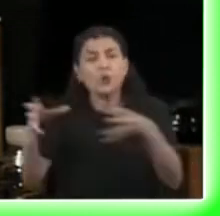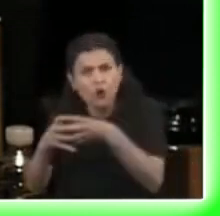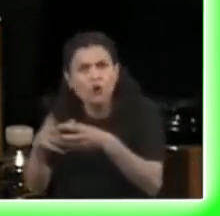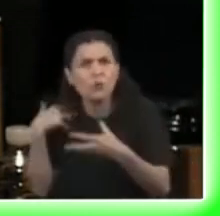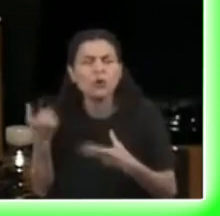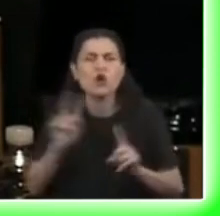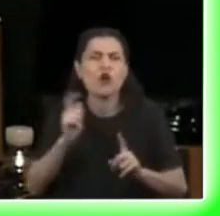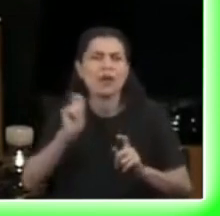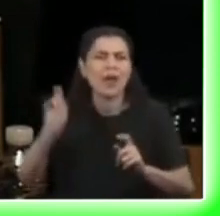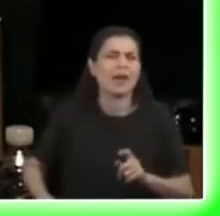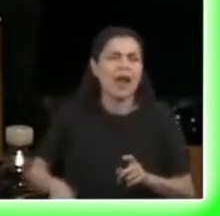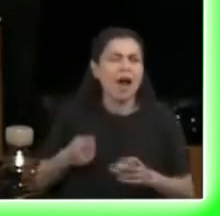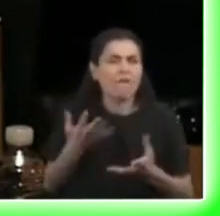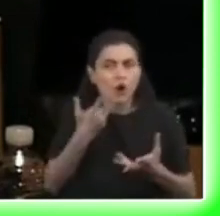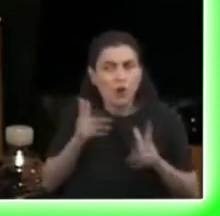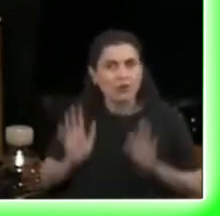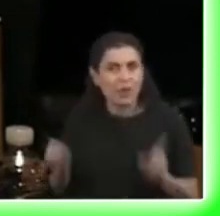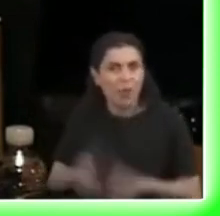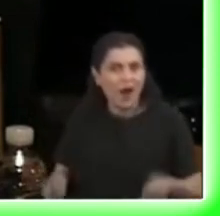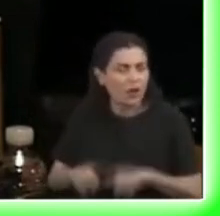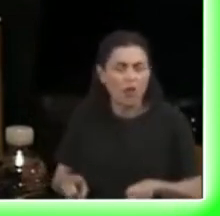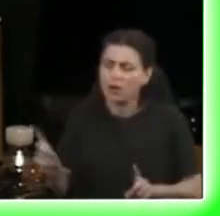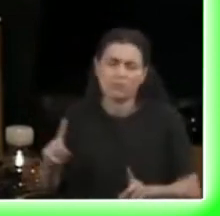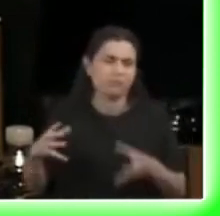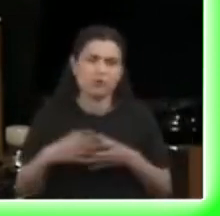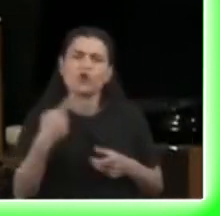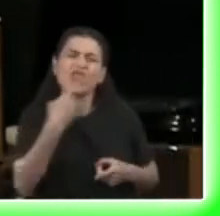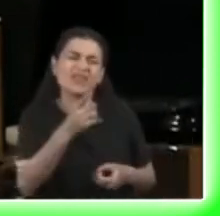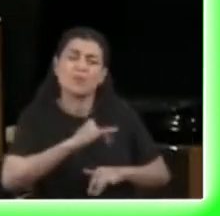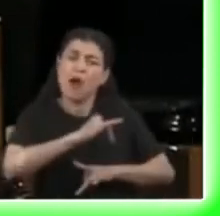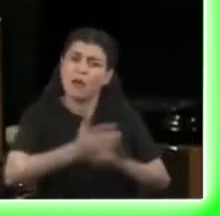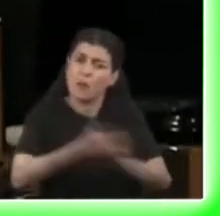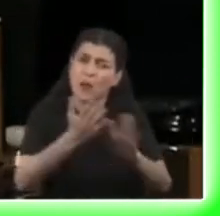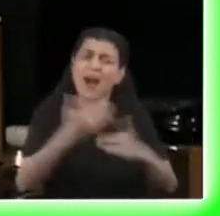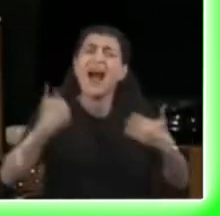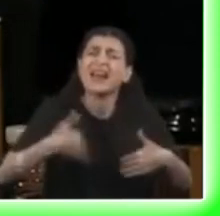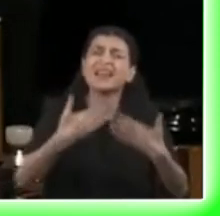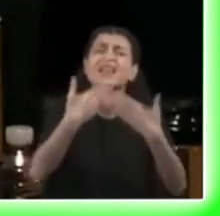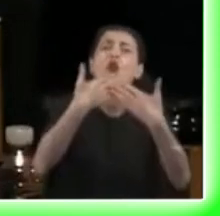trajo miseria, la Argentina será libre. Los argentinos seremos